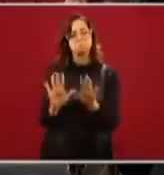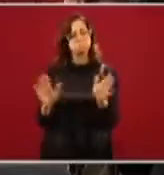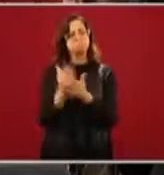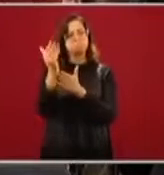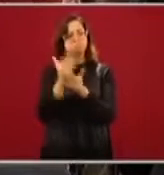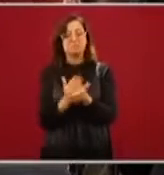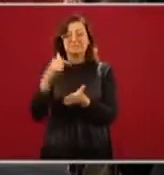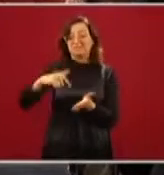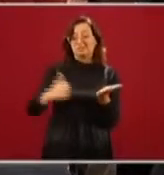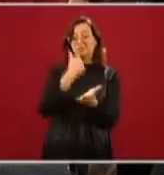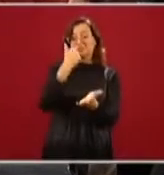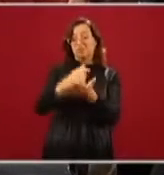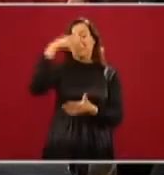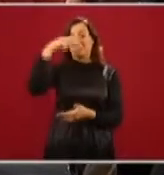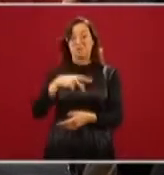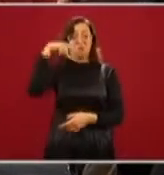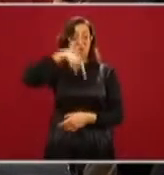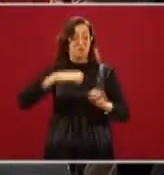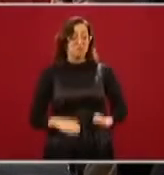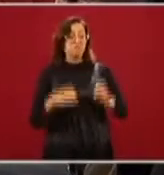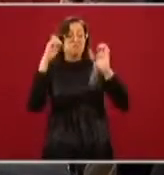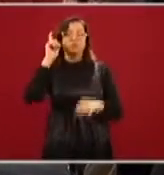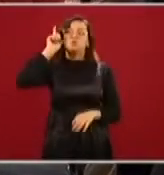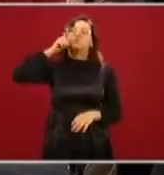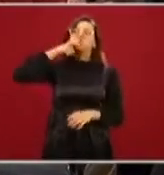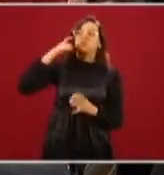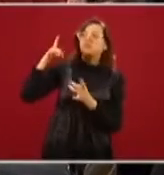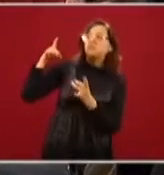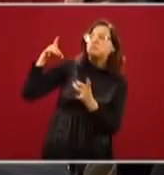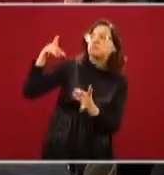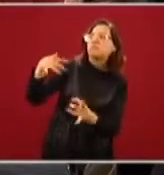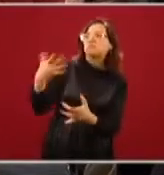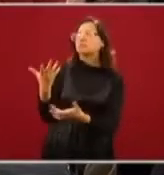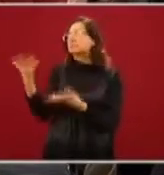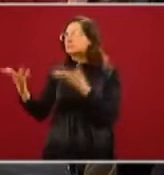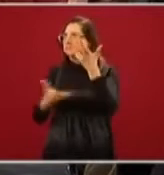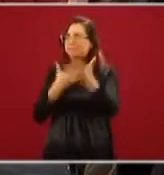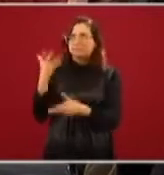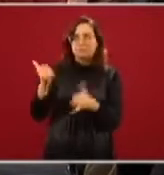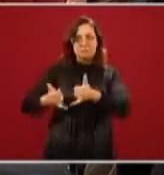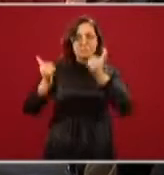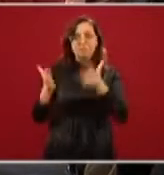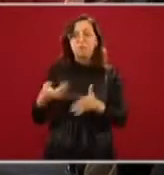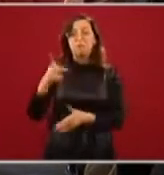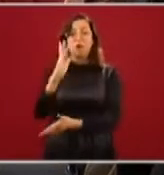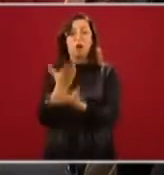una carga importante de trabajo, se les facilita mucho con el nuevo rediseño de las operaciones.